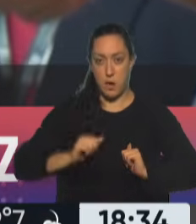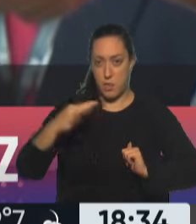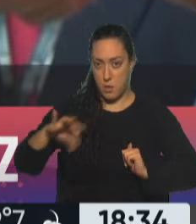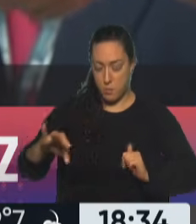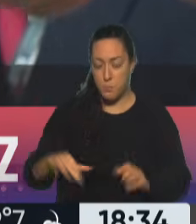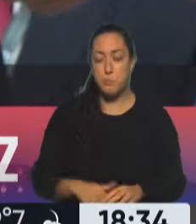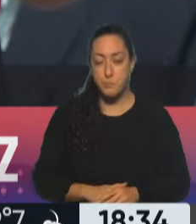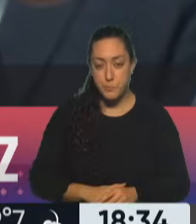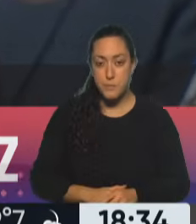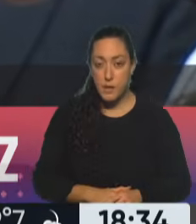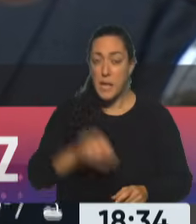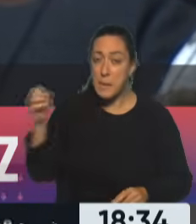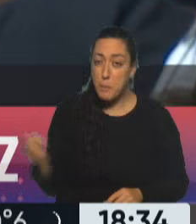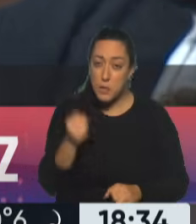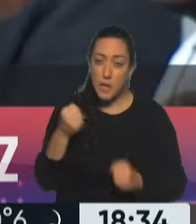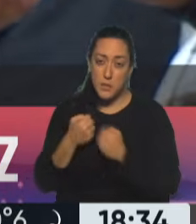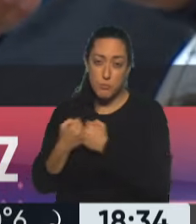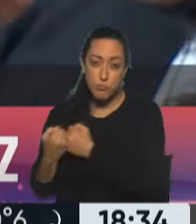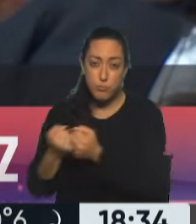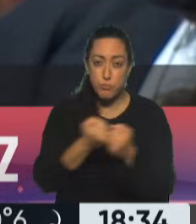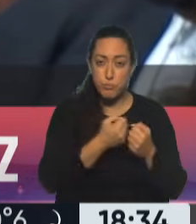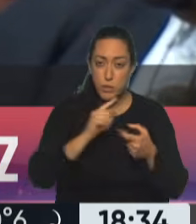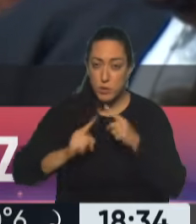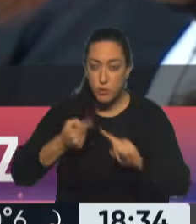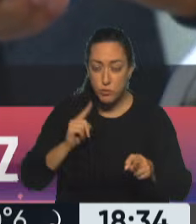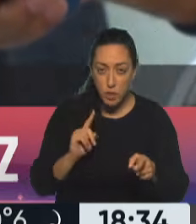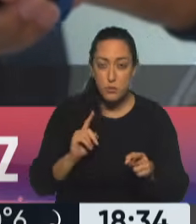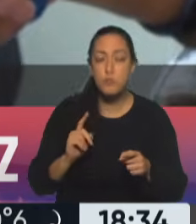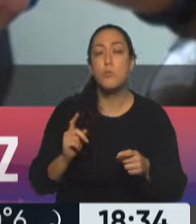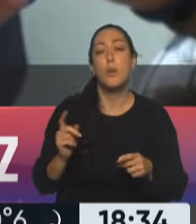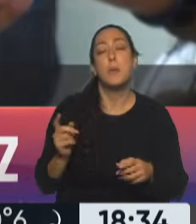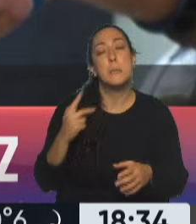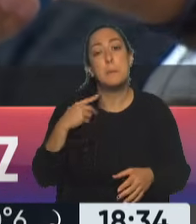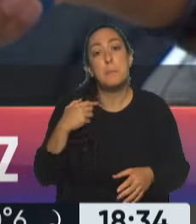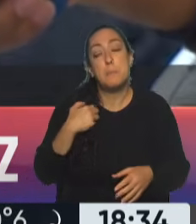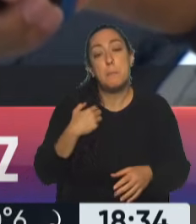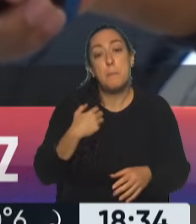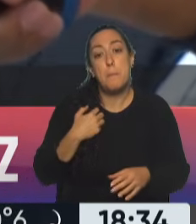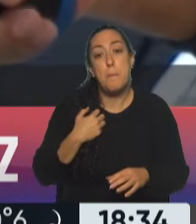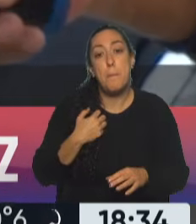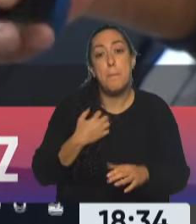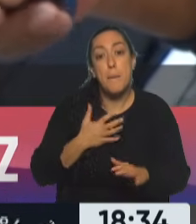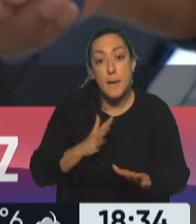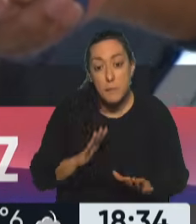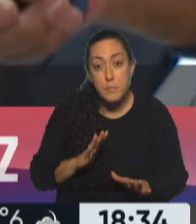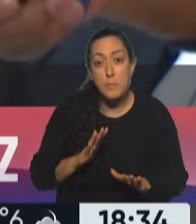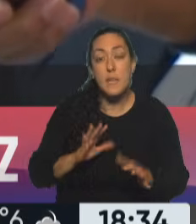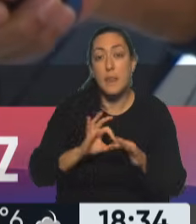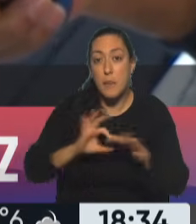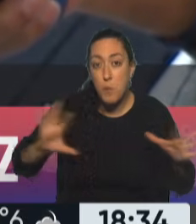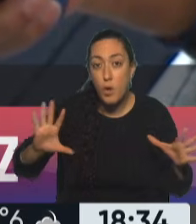importante el consenso. Desde mi perspectiva, recuperar estándares de